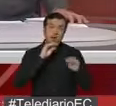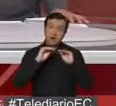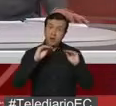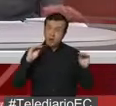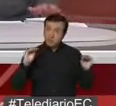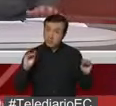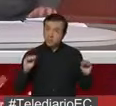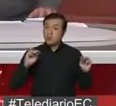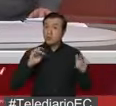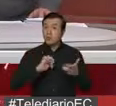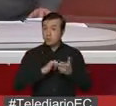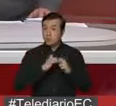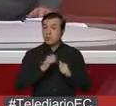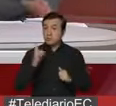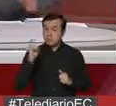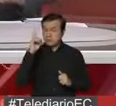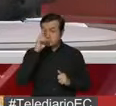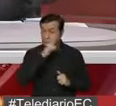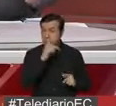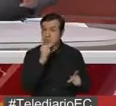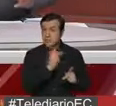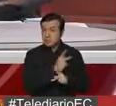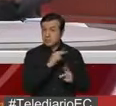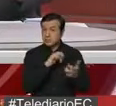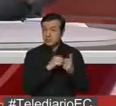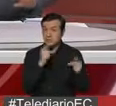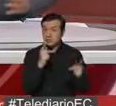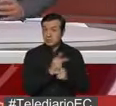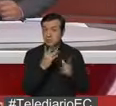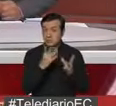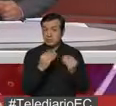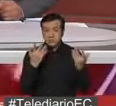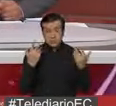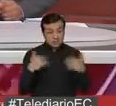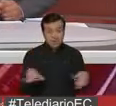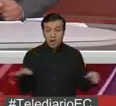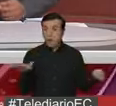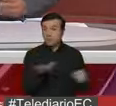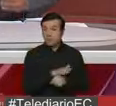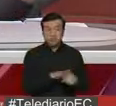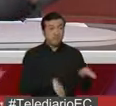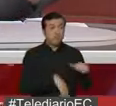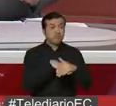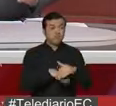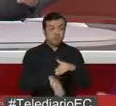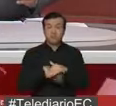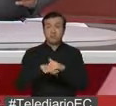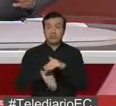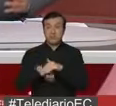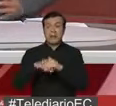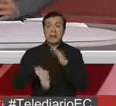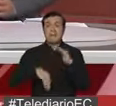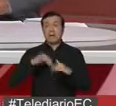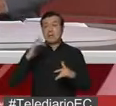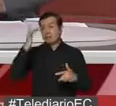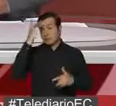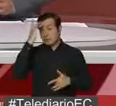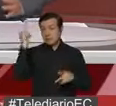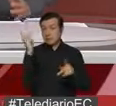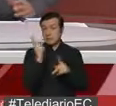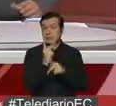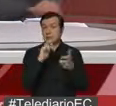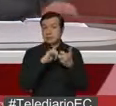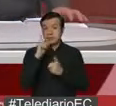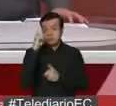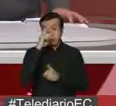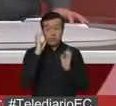un problema de saturación, ya prácticamente están enfrentando un problema muy serio en el tema del manejo